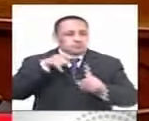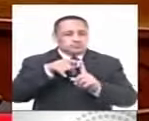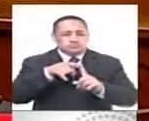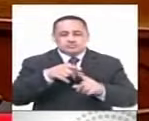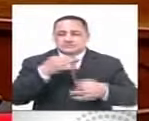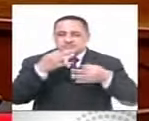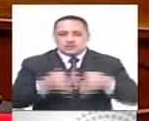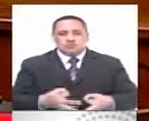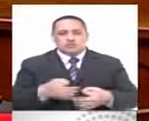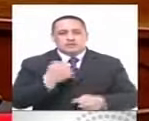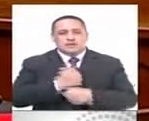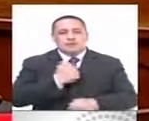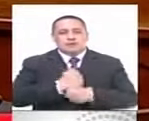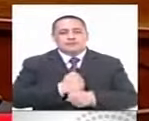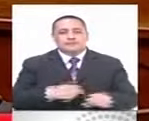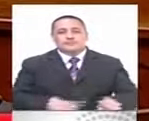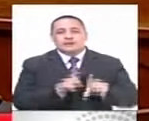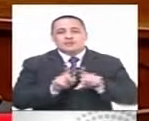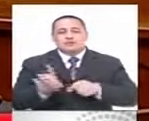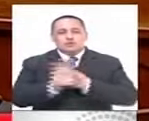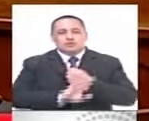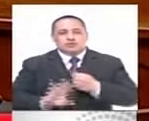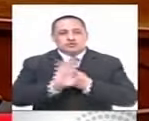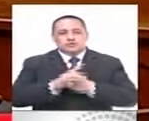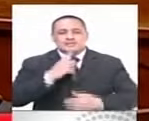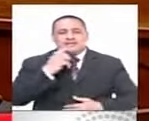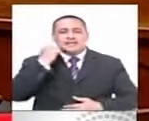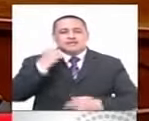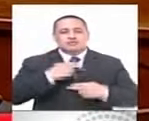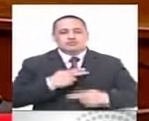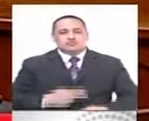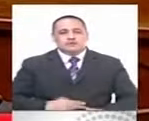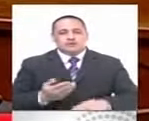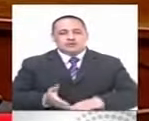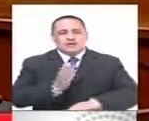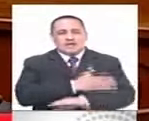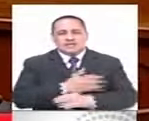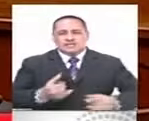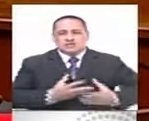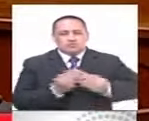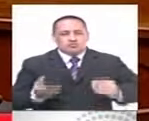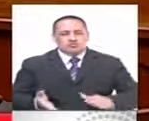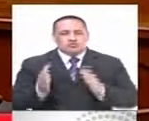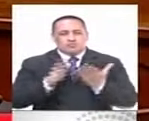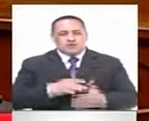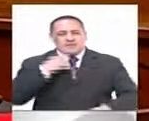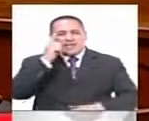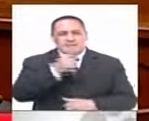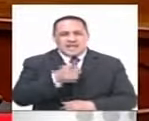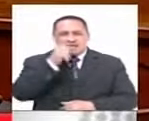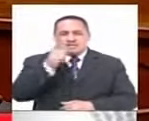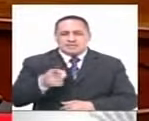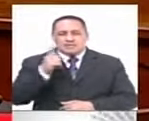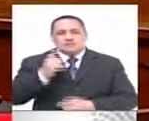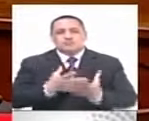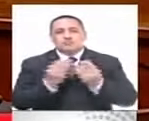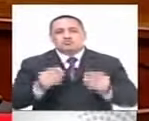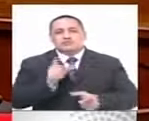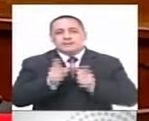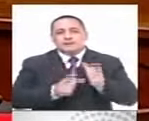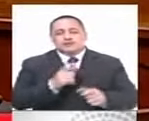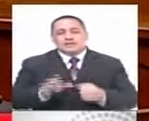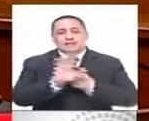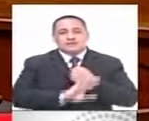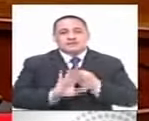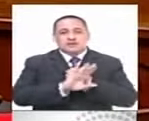disponible. Protección de los derechos humanos. Ante las muertes, ataques y amenazas contra defensores y defensoras